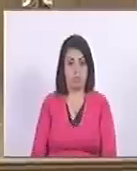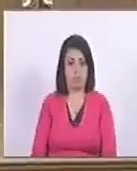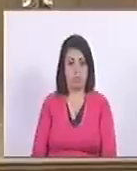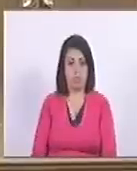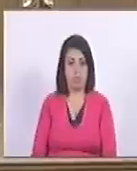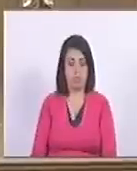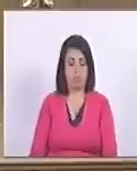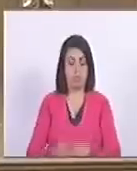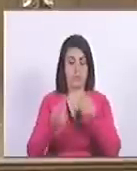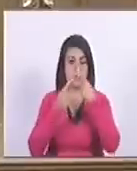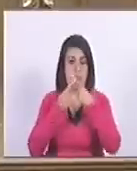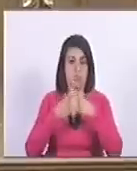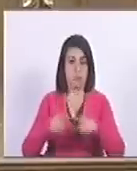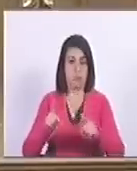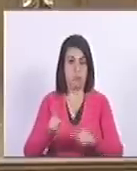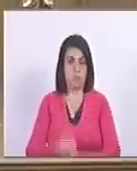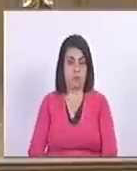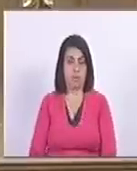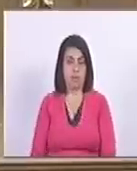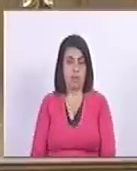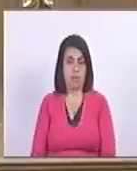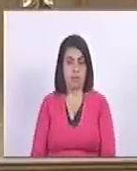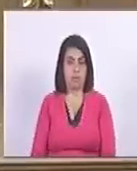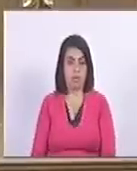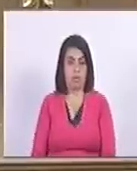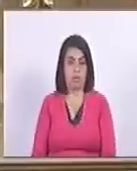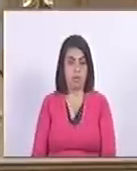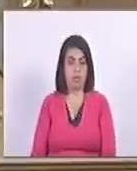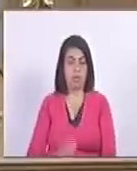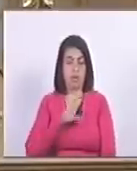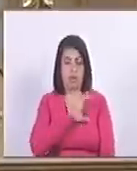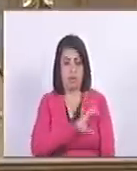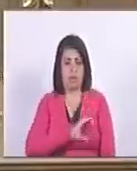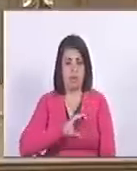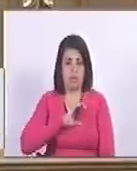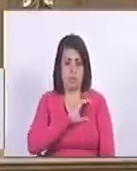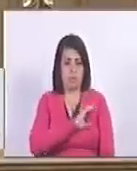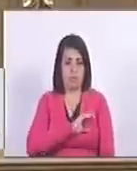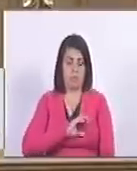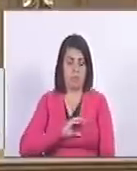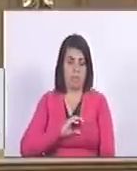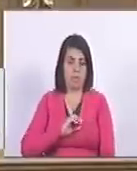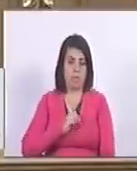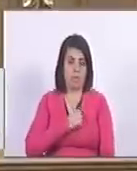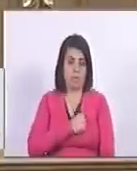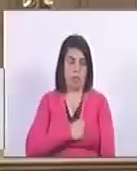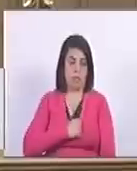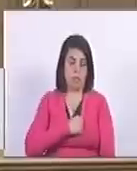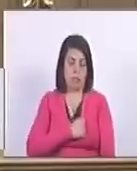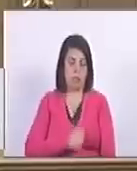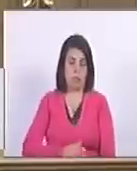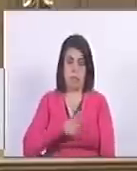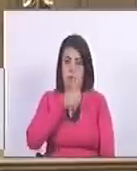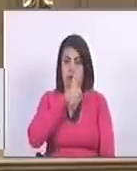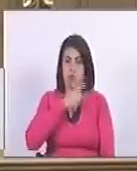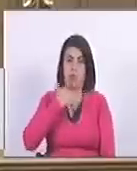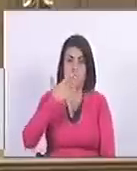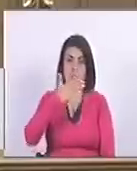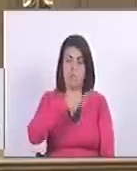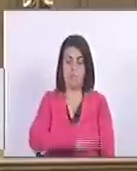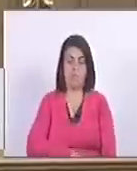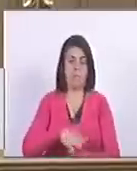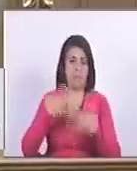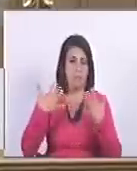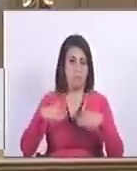y otros por la comisión de lamentables crímenes de